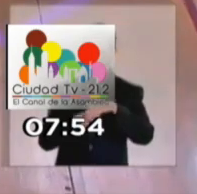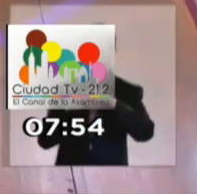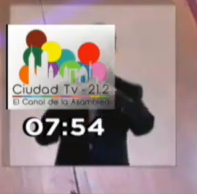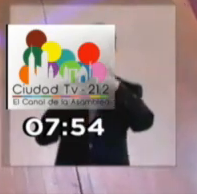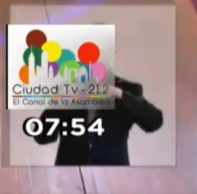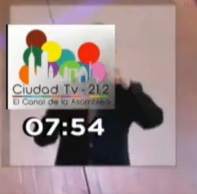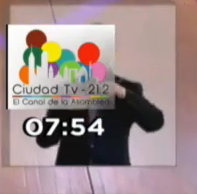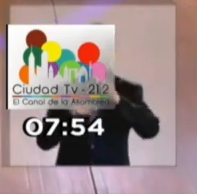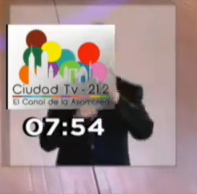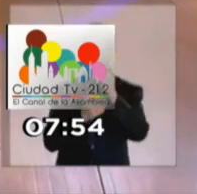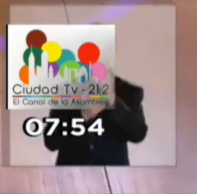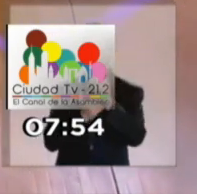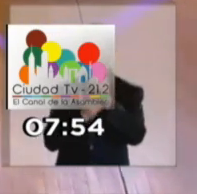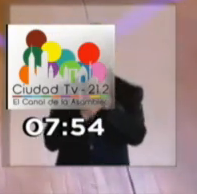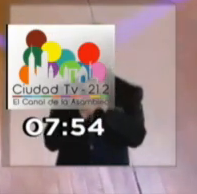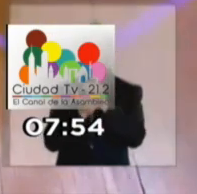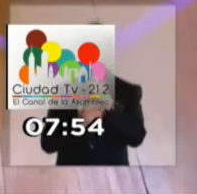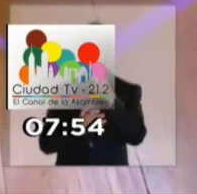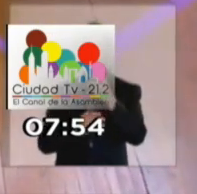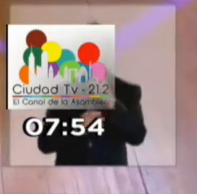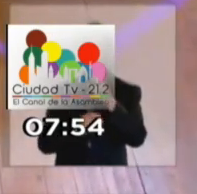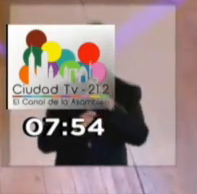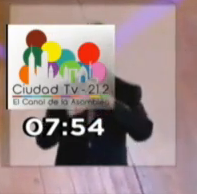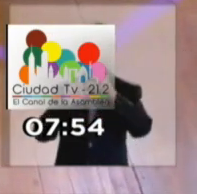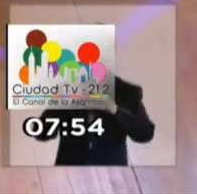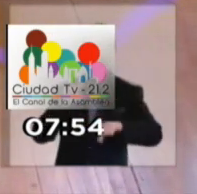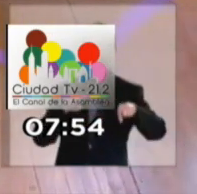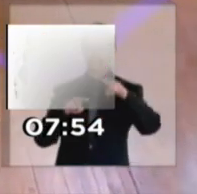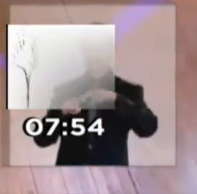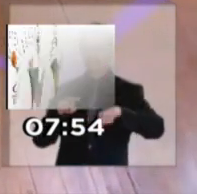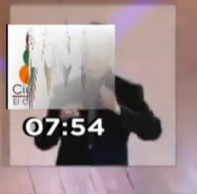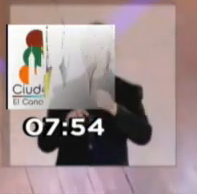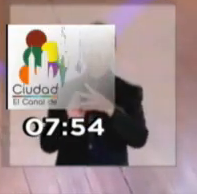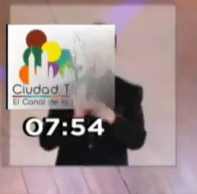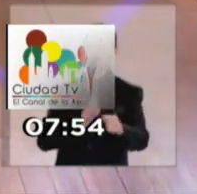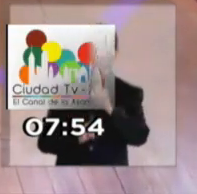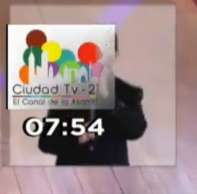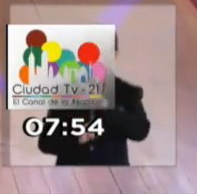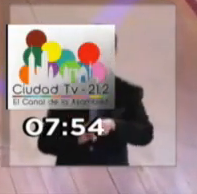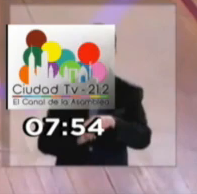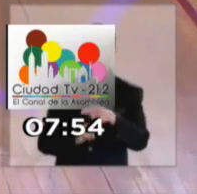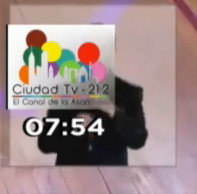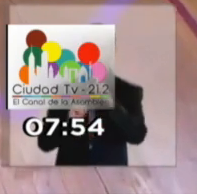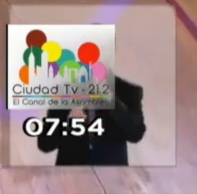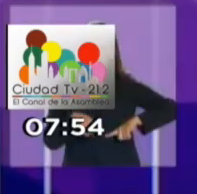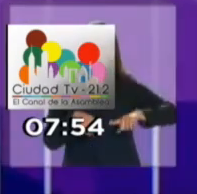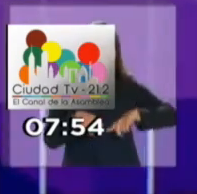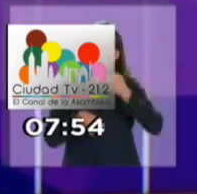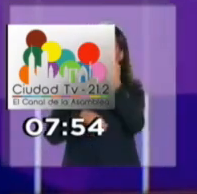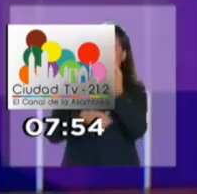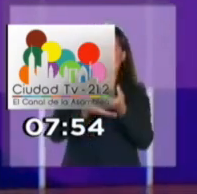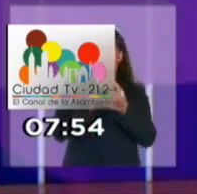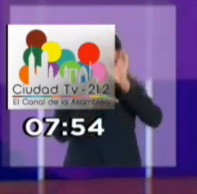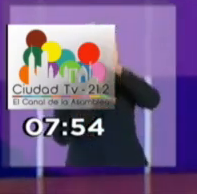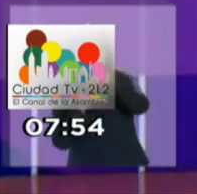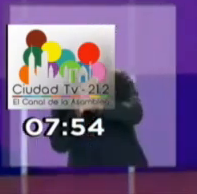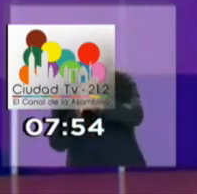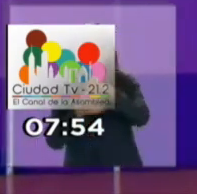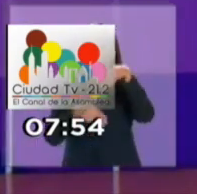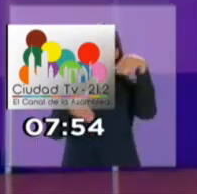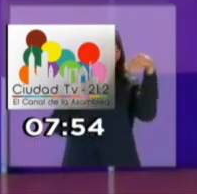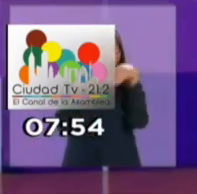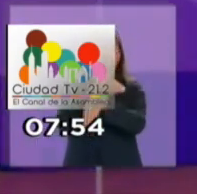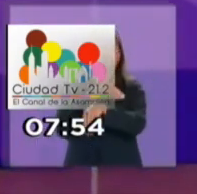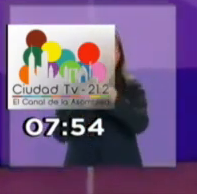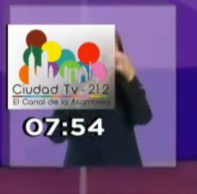más recordable fue cuando, en un gesto teatral, Anaya caminó hacia AMLO para increparlo por